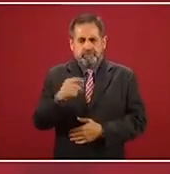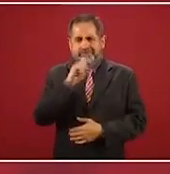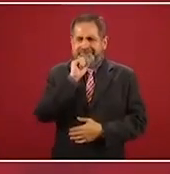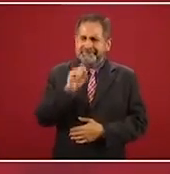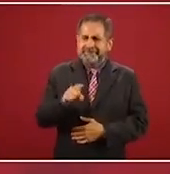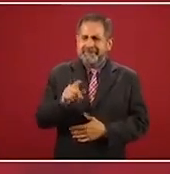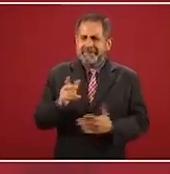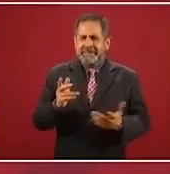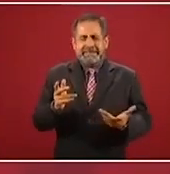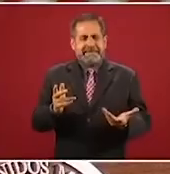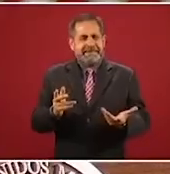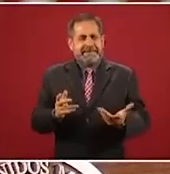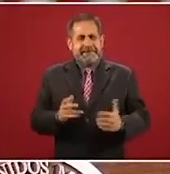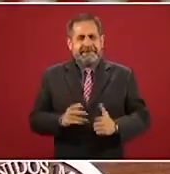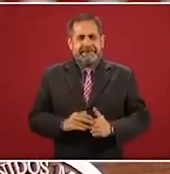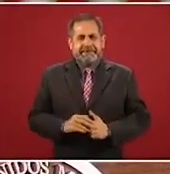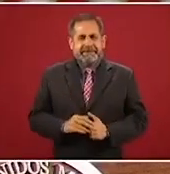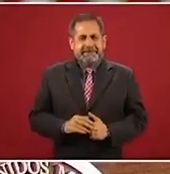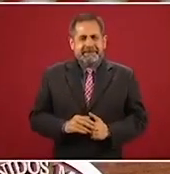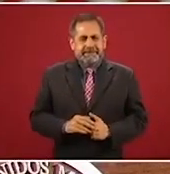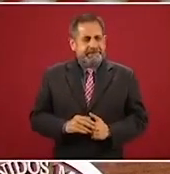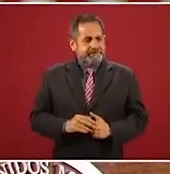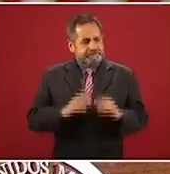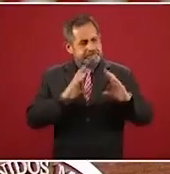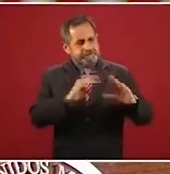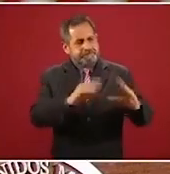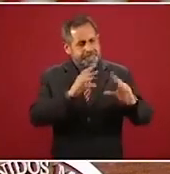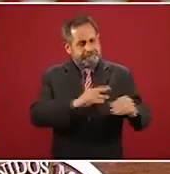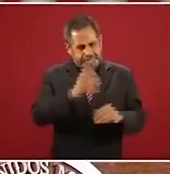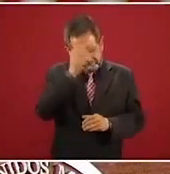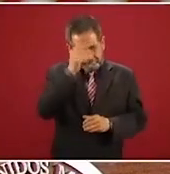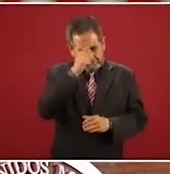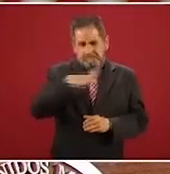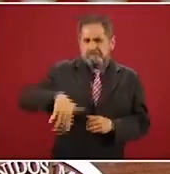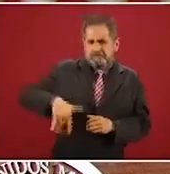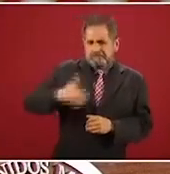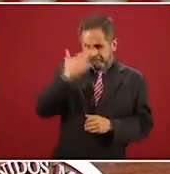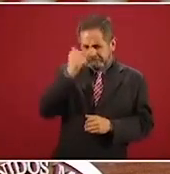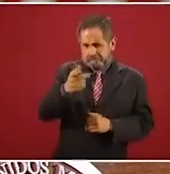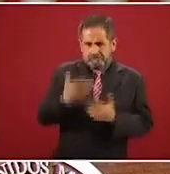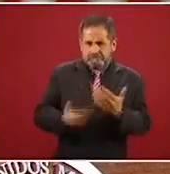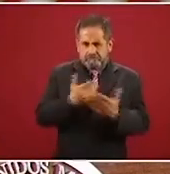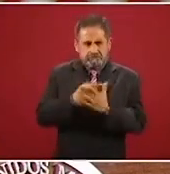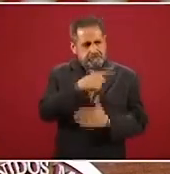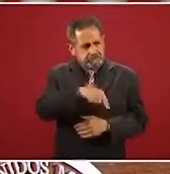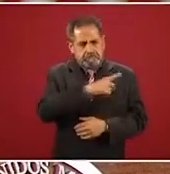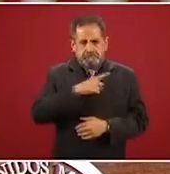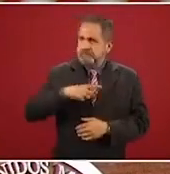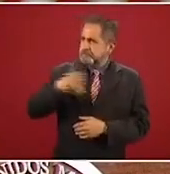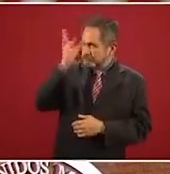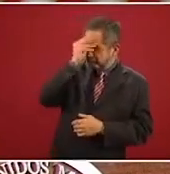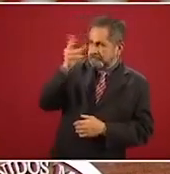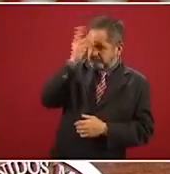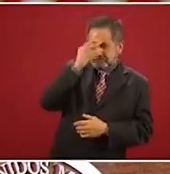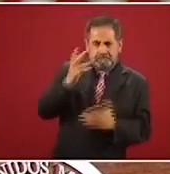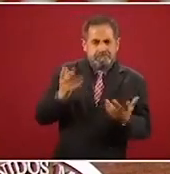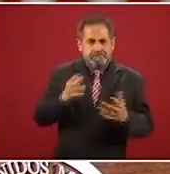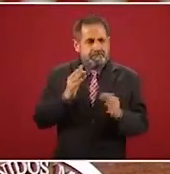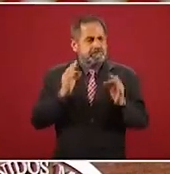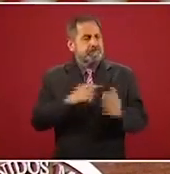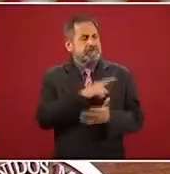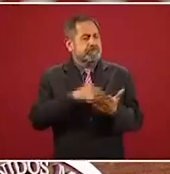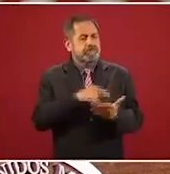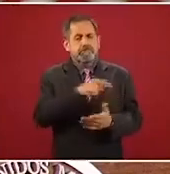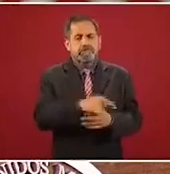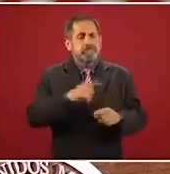también la formación que tú propones en la instancia